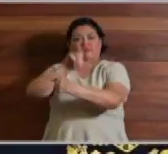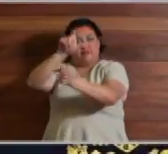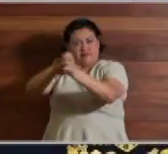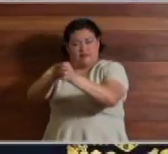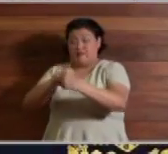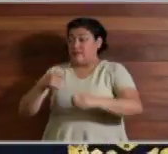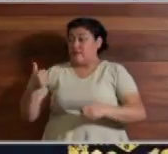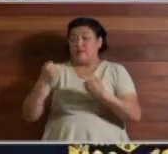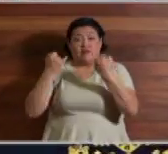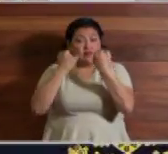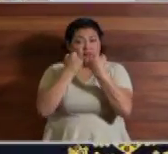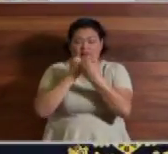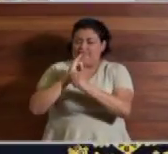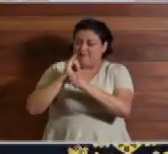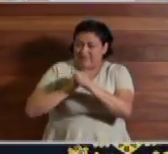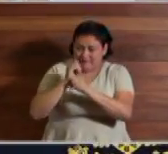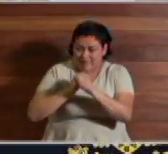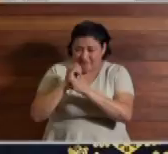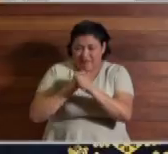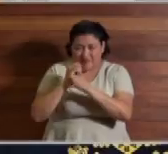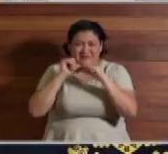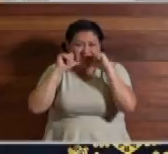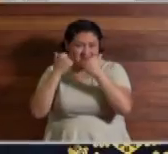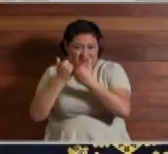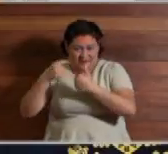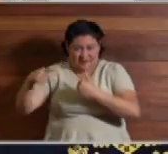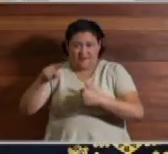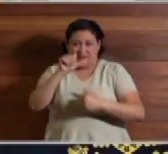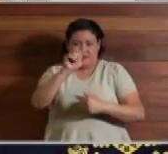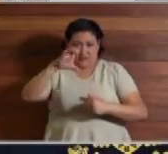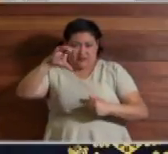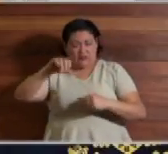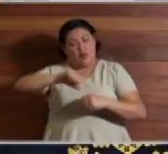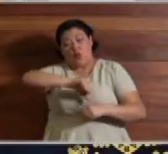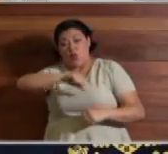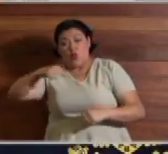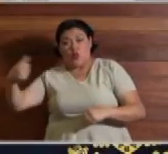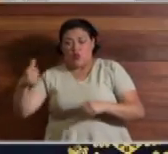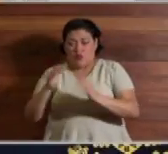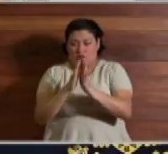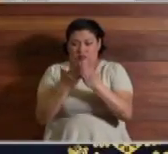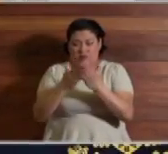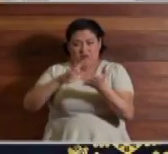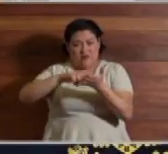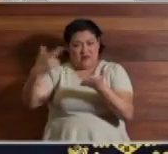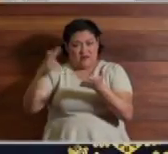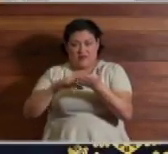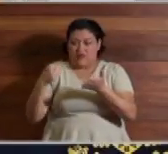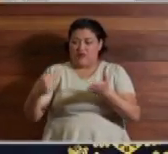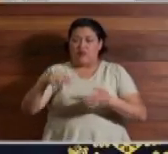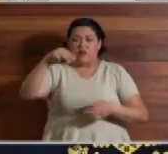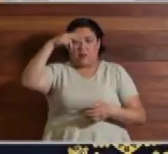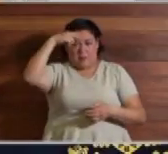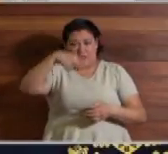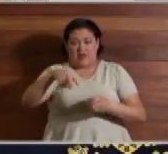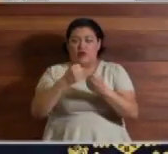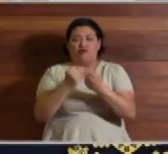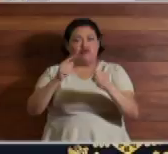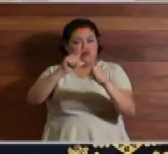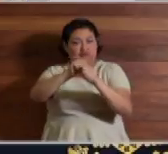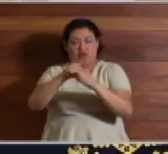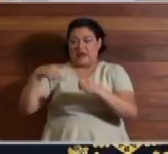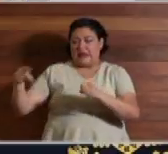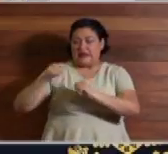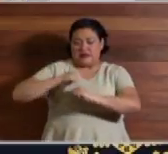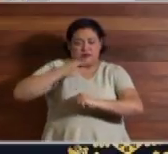en Desarrollo y Asistencia Social AC y preside el Consejo Editorial de la revista México Social. De